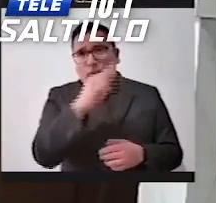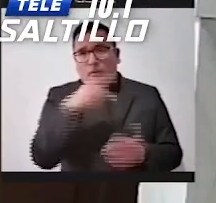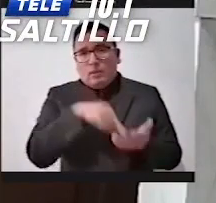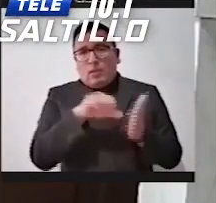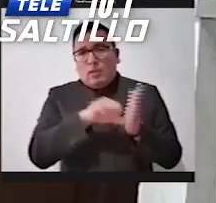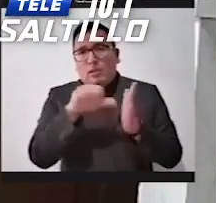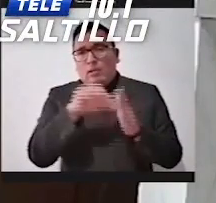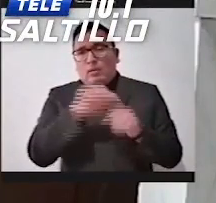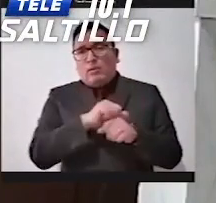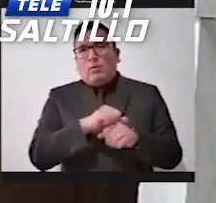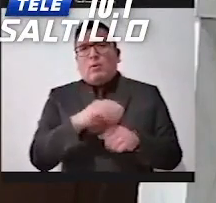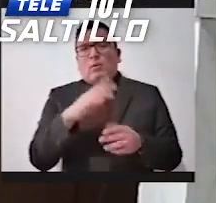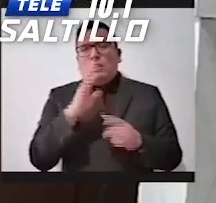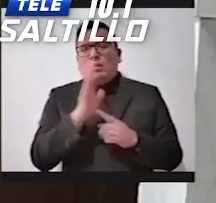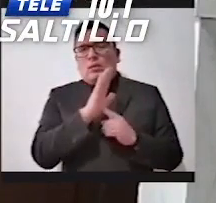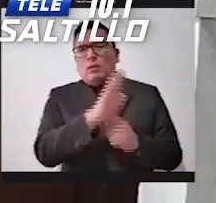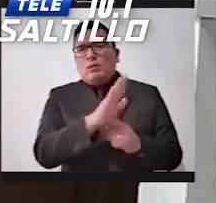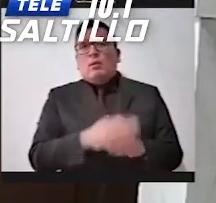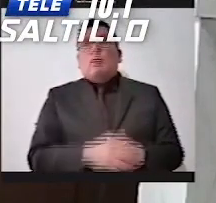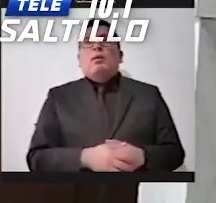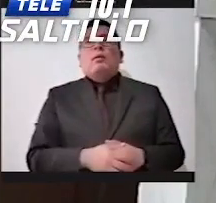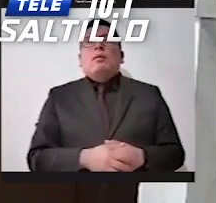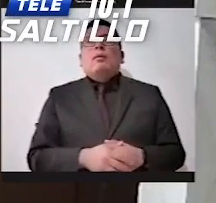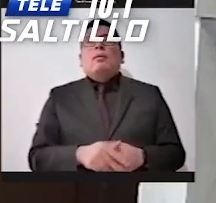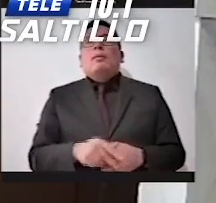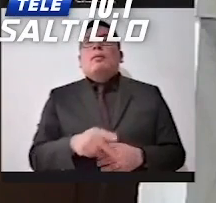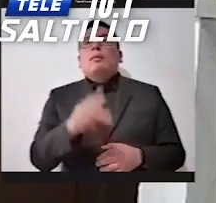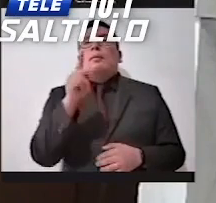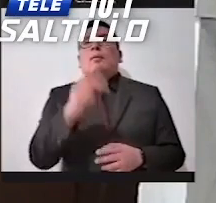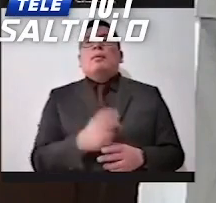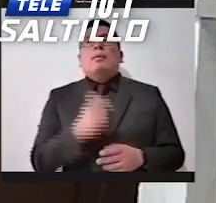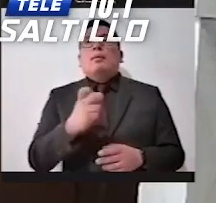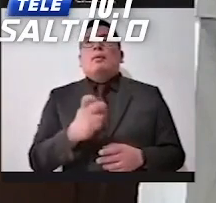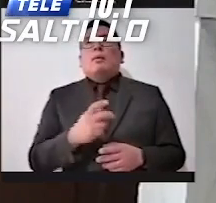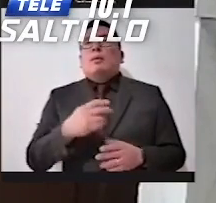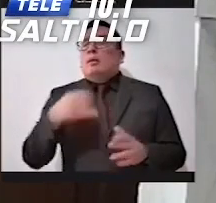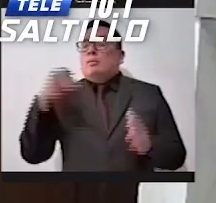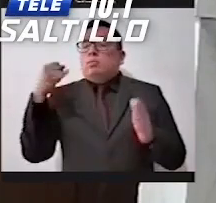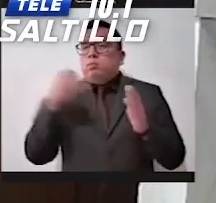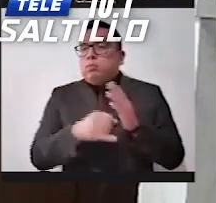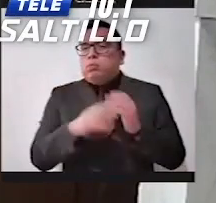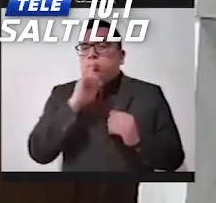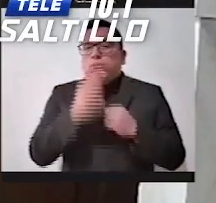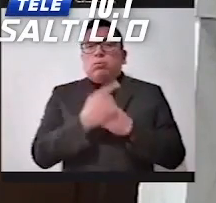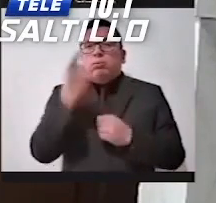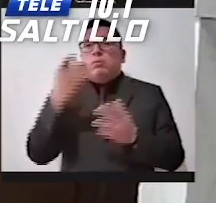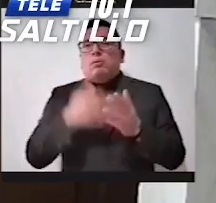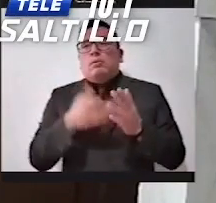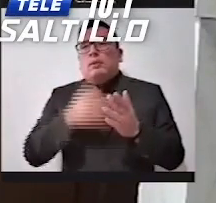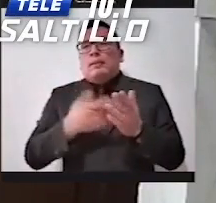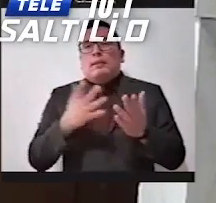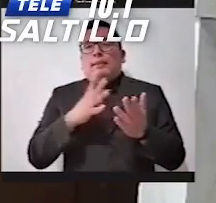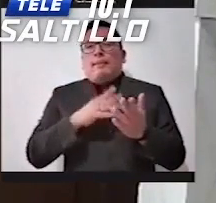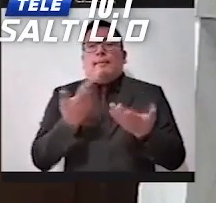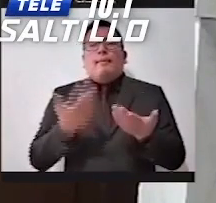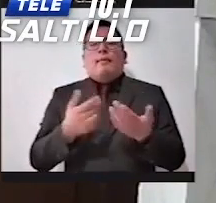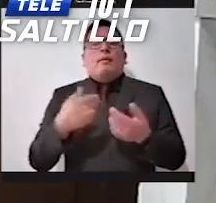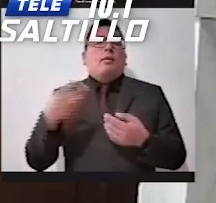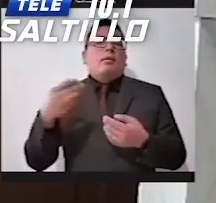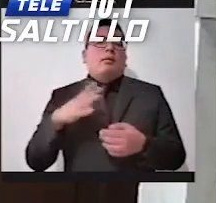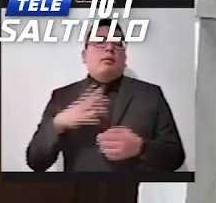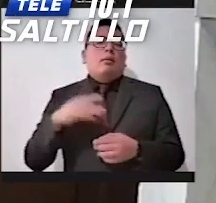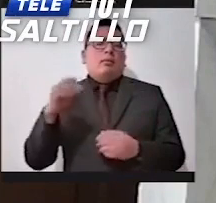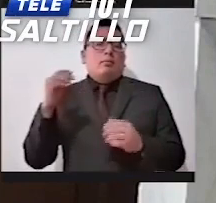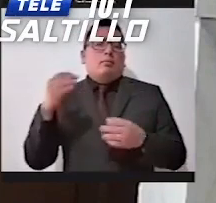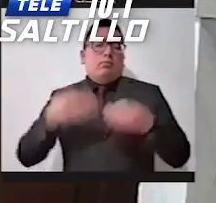artículo antes mencionado, lo cierto es que no fue exhaustiva, pues no consideró los criterios jurisdiccionales de la Sala Superior que